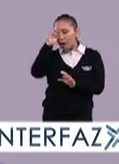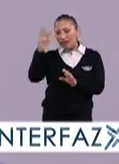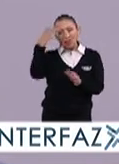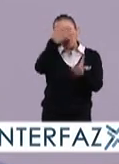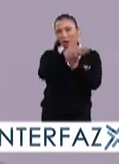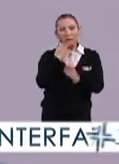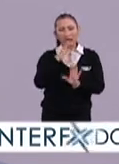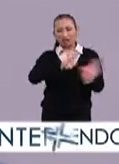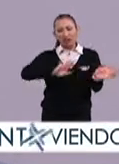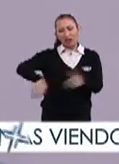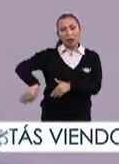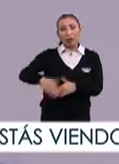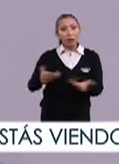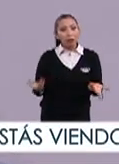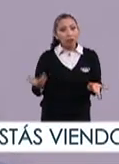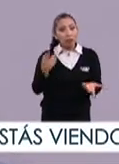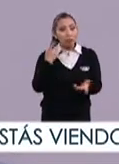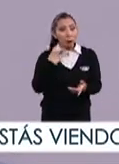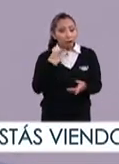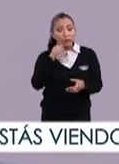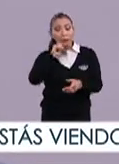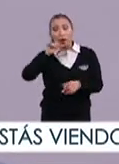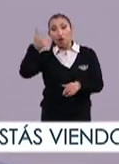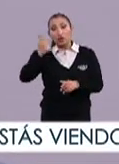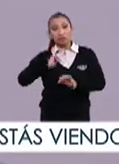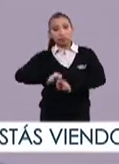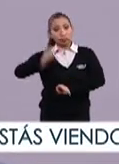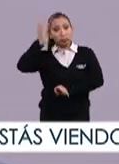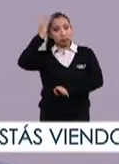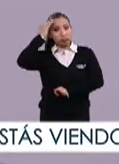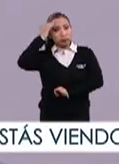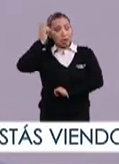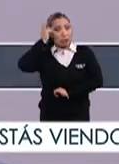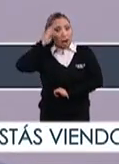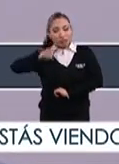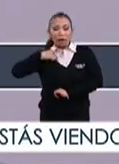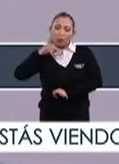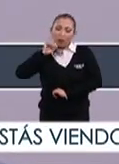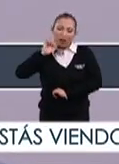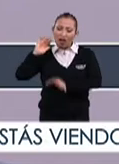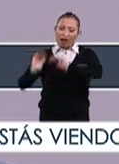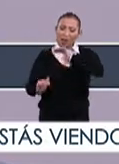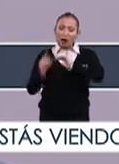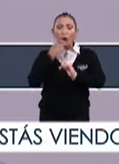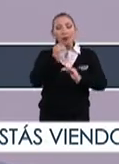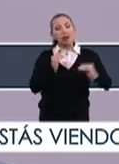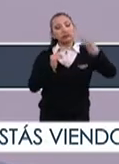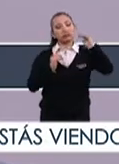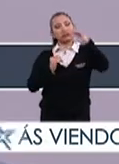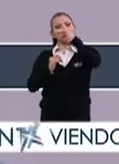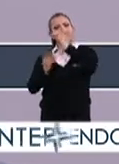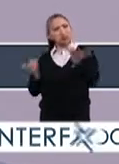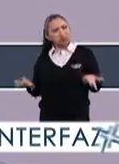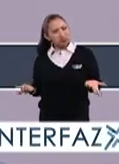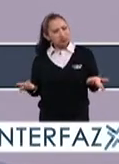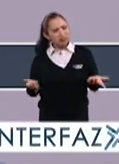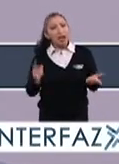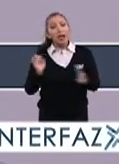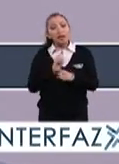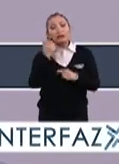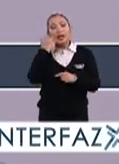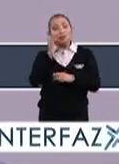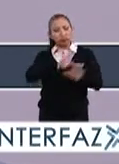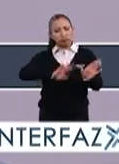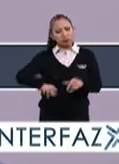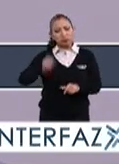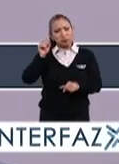participación política, y no solamente en la política, sino en altos cargos directivos también, en otros ámbitos y esfera pública. Entonces lo que se busca